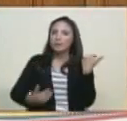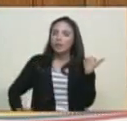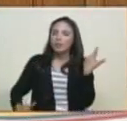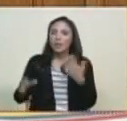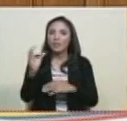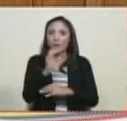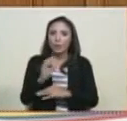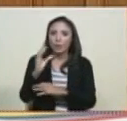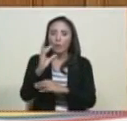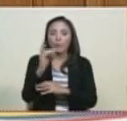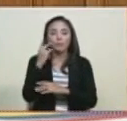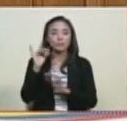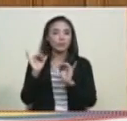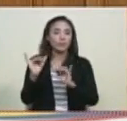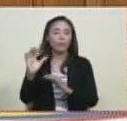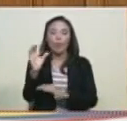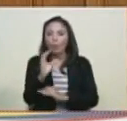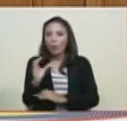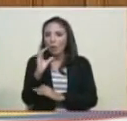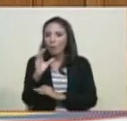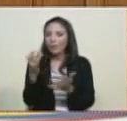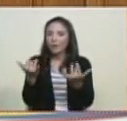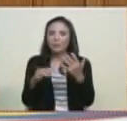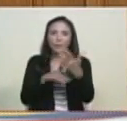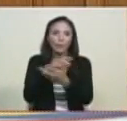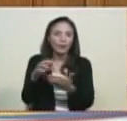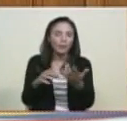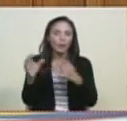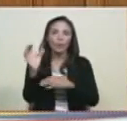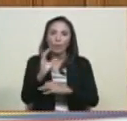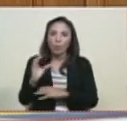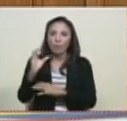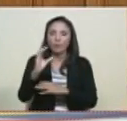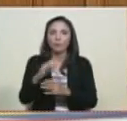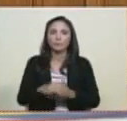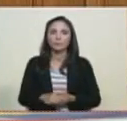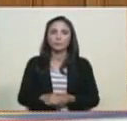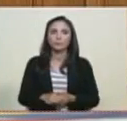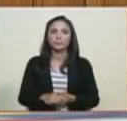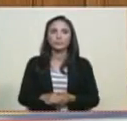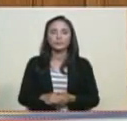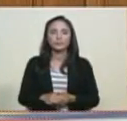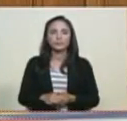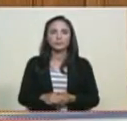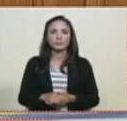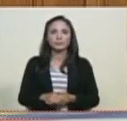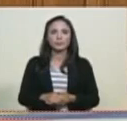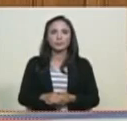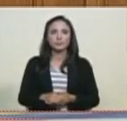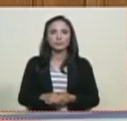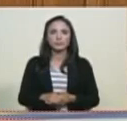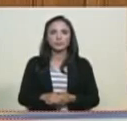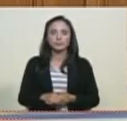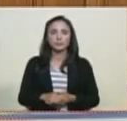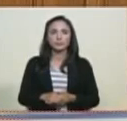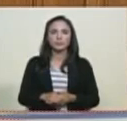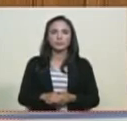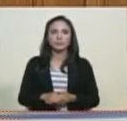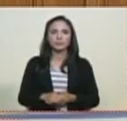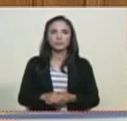con el Estado colombiano, mejor dicho, pero también quiero que se solicite en extradición de manera